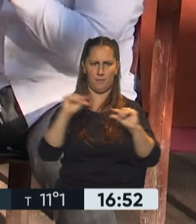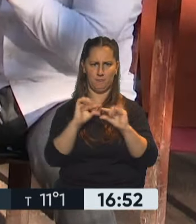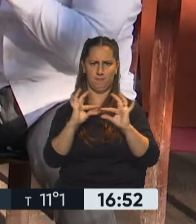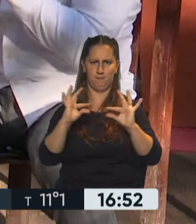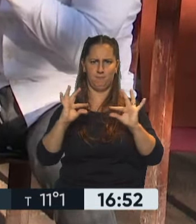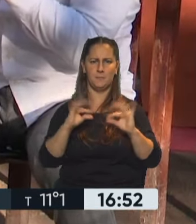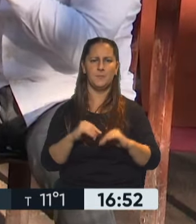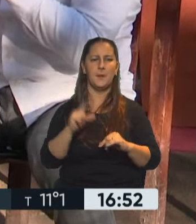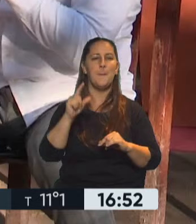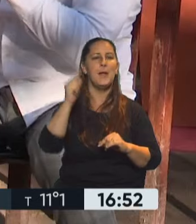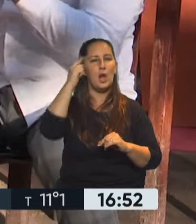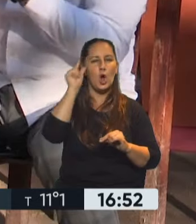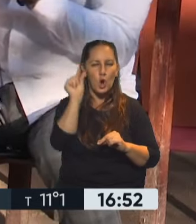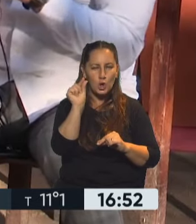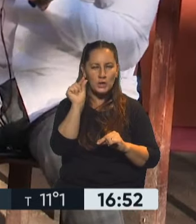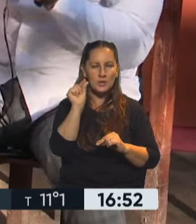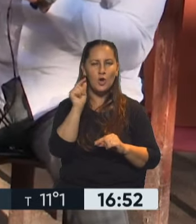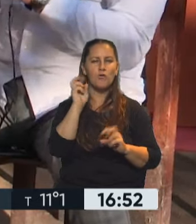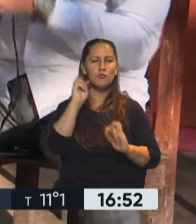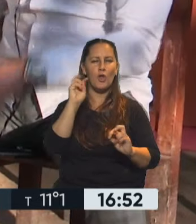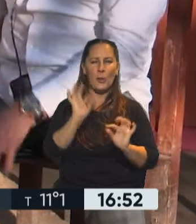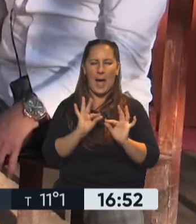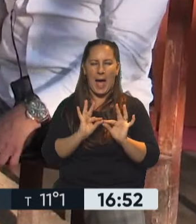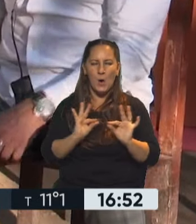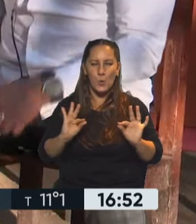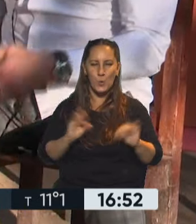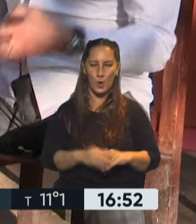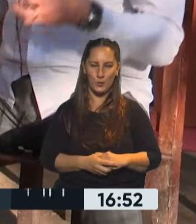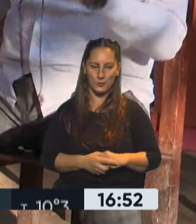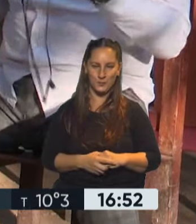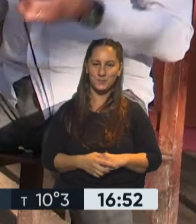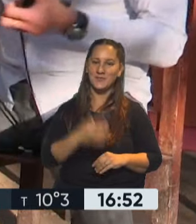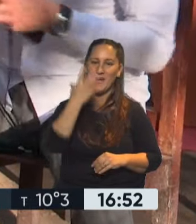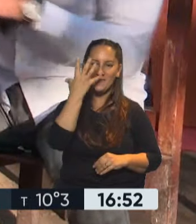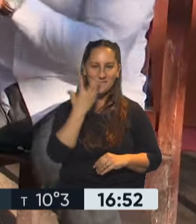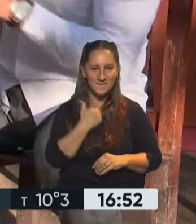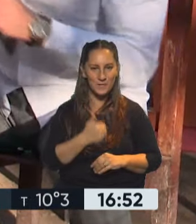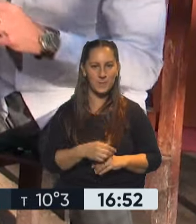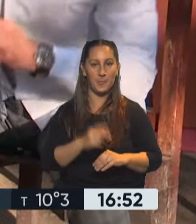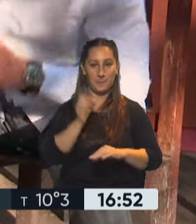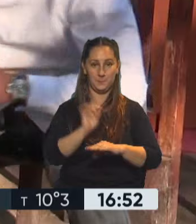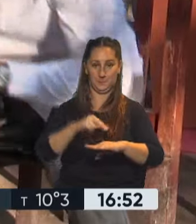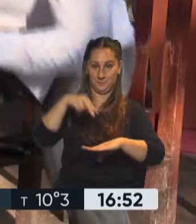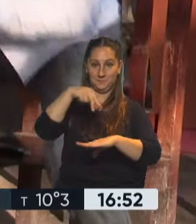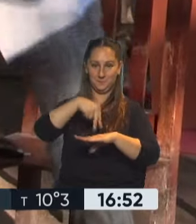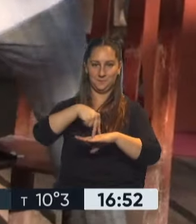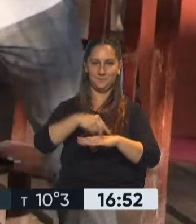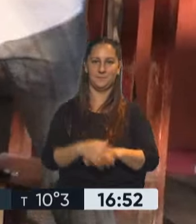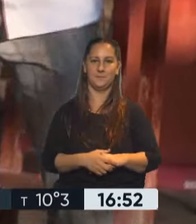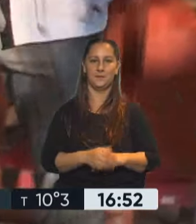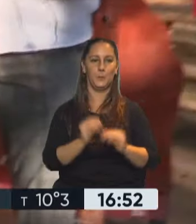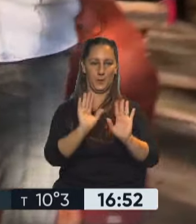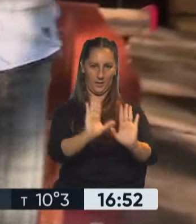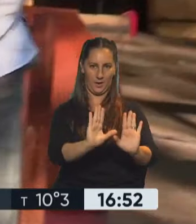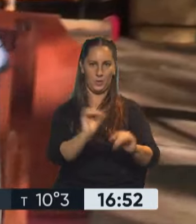este tiene el pelo más corto para el sonido más alto. Muy bien, me encantó. Vamos a seguir hablando. Me voy a parar, Tere, un segundito. Los voy a